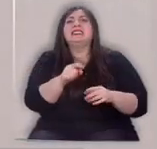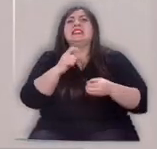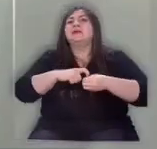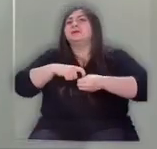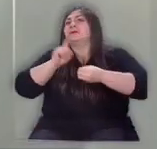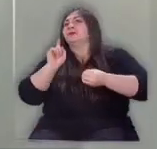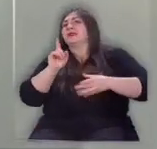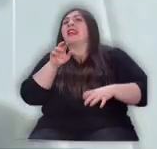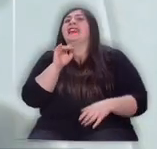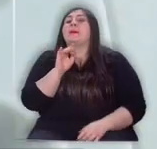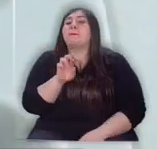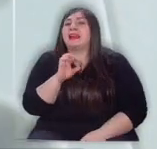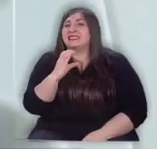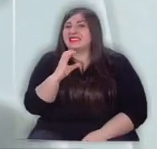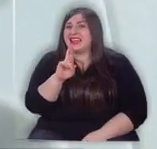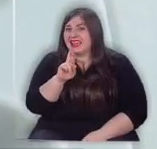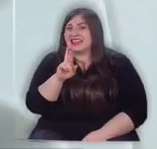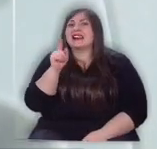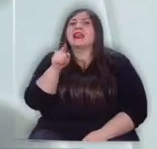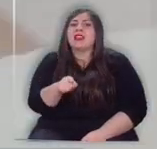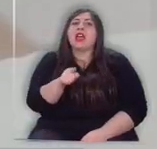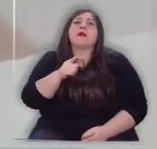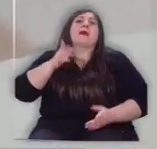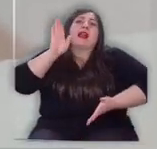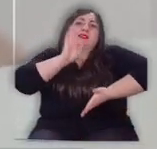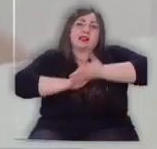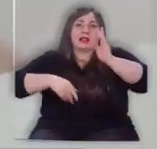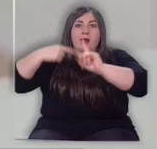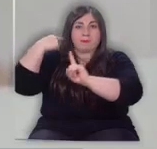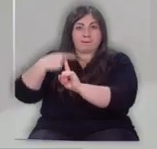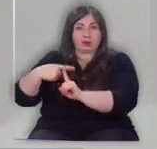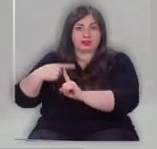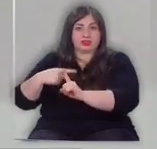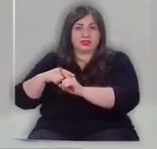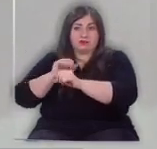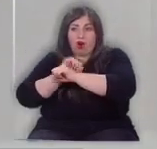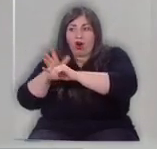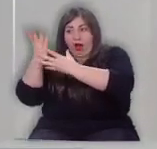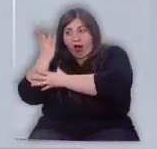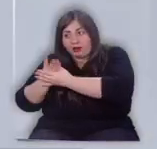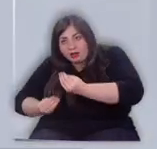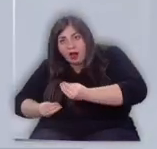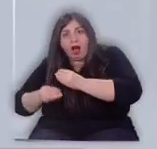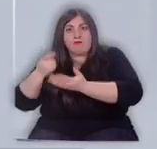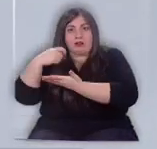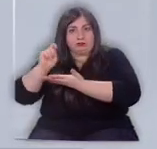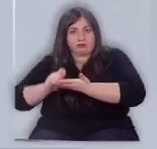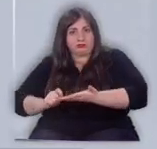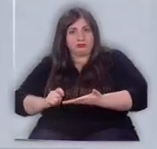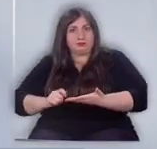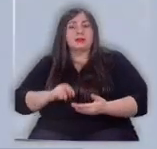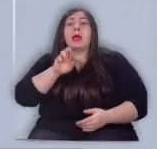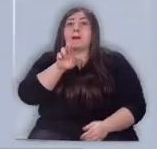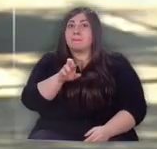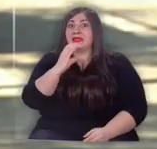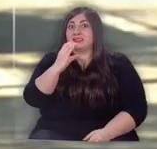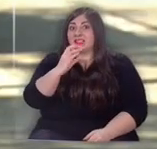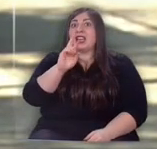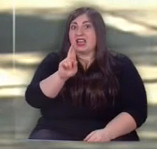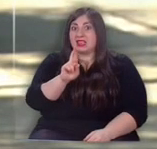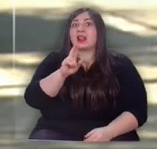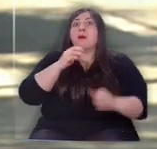examen PCR como el test de salida tras los casos de positivos semanas después del diagnóstico. La PCR puede